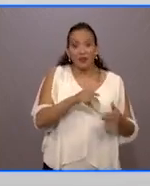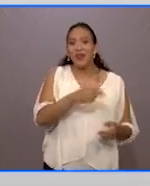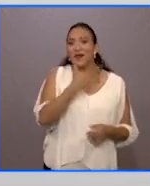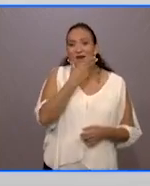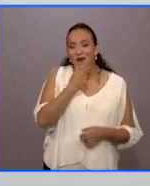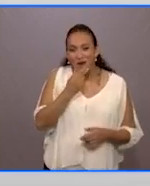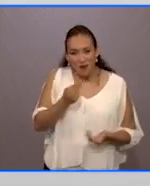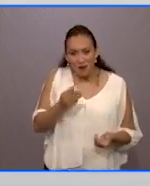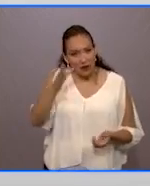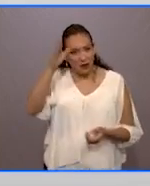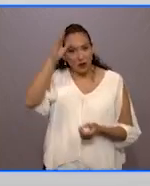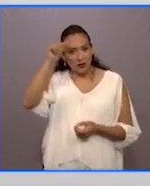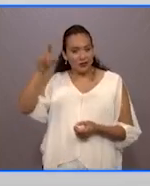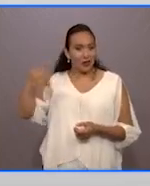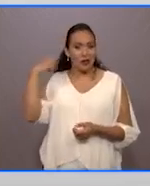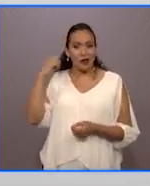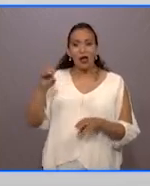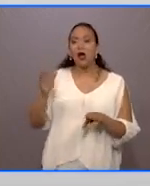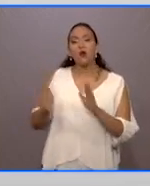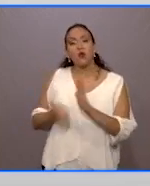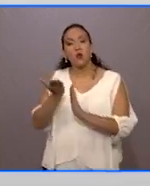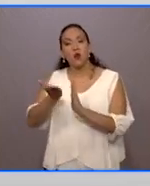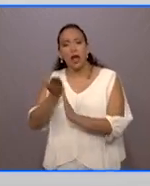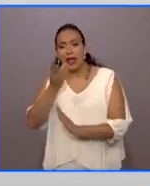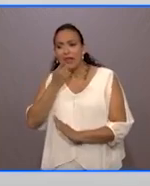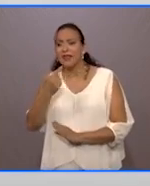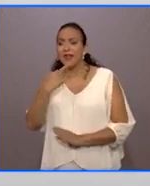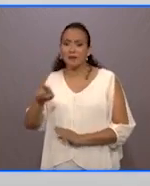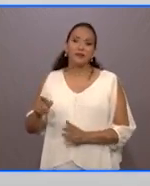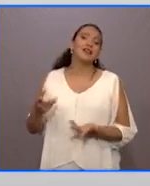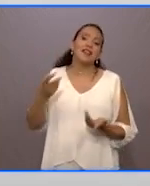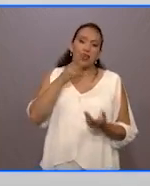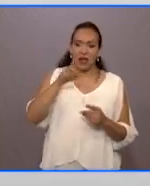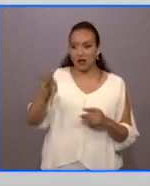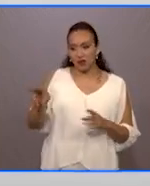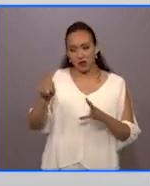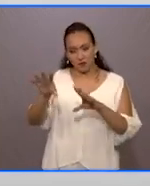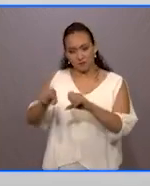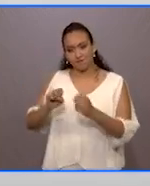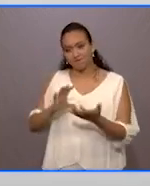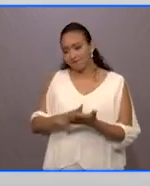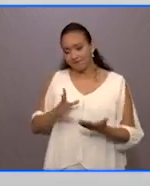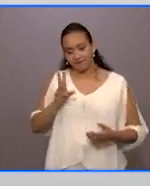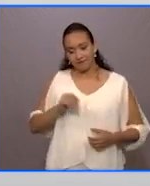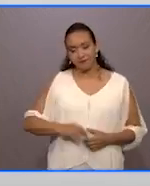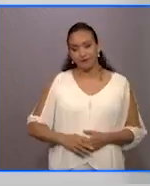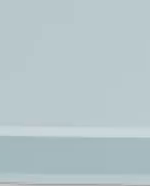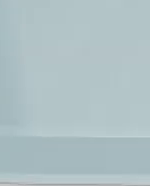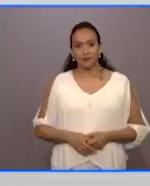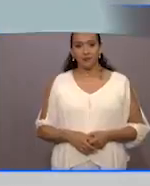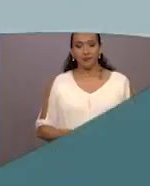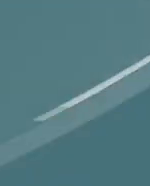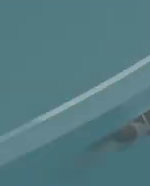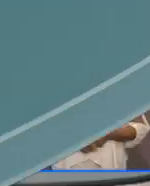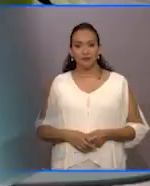el Pitayal, en Oaxaca. Para el canal del Poder Judicial de la Federación, Mario López Peña.